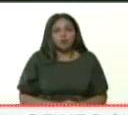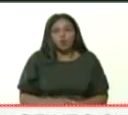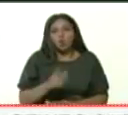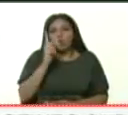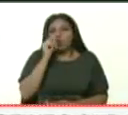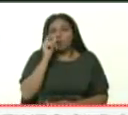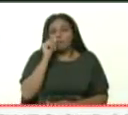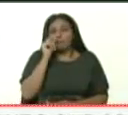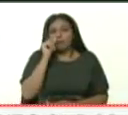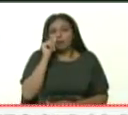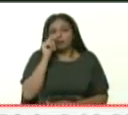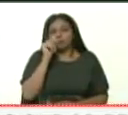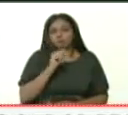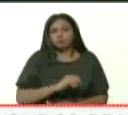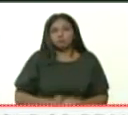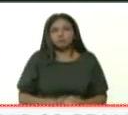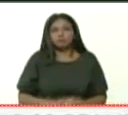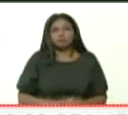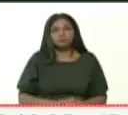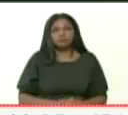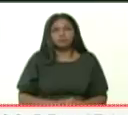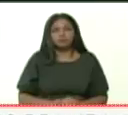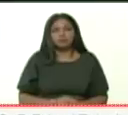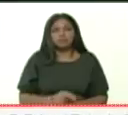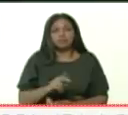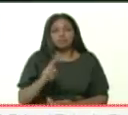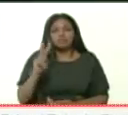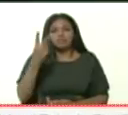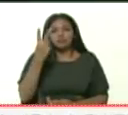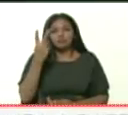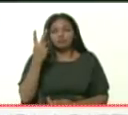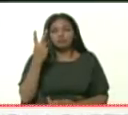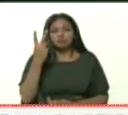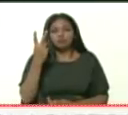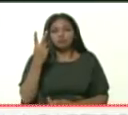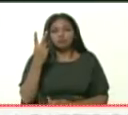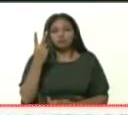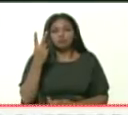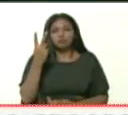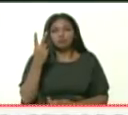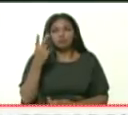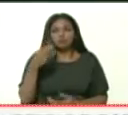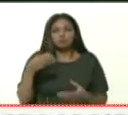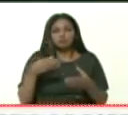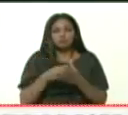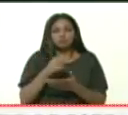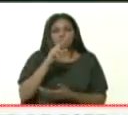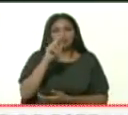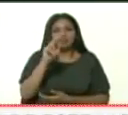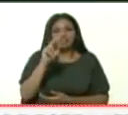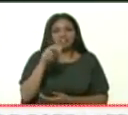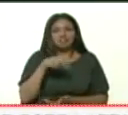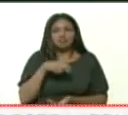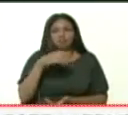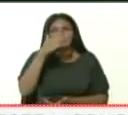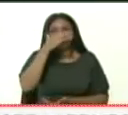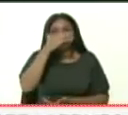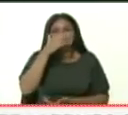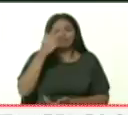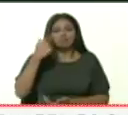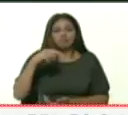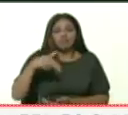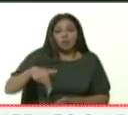que era el segundo en ese momento, el segundo de la banda Los Rastrojos. El señor tenía una